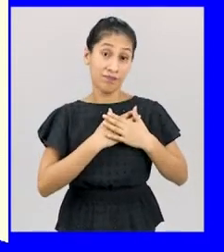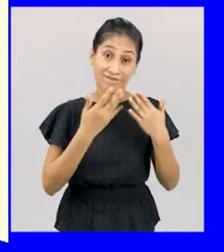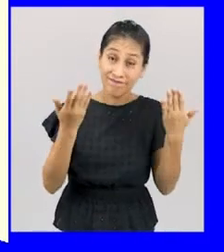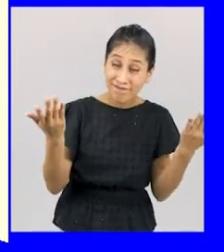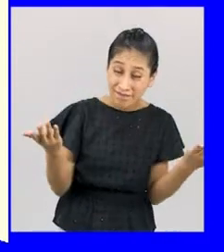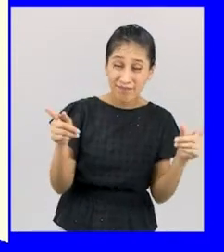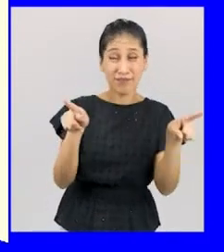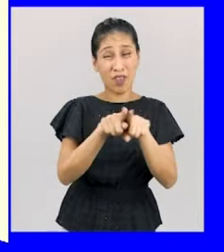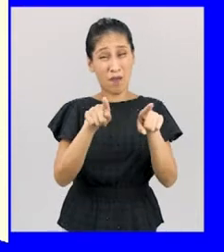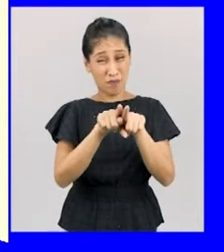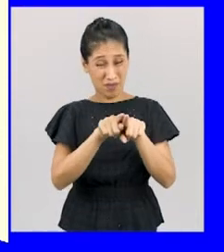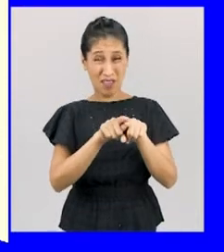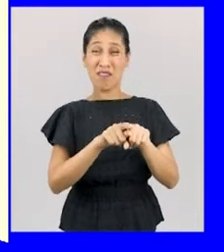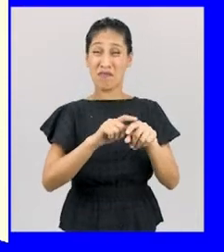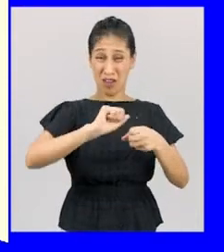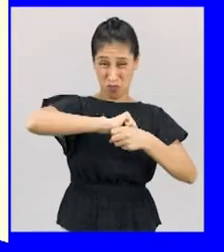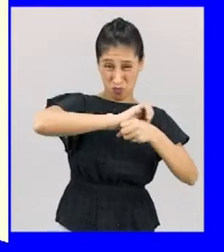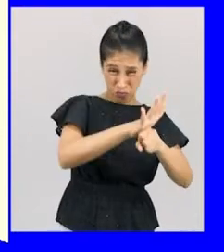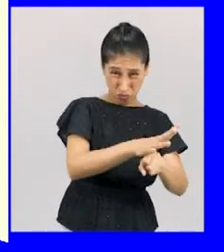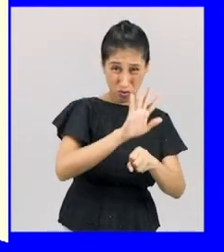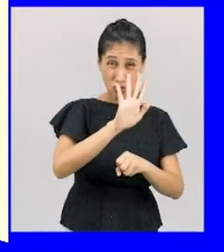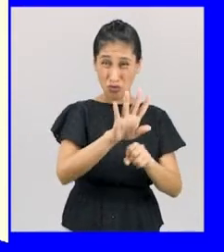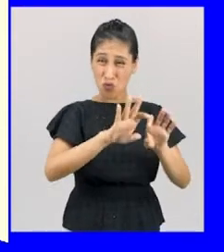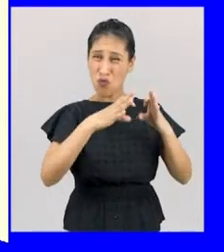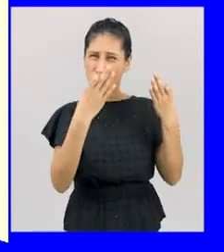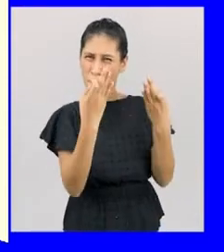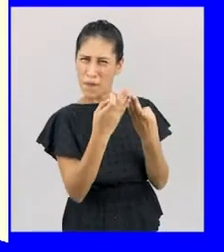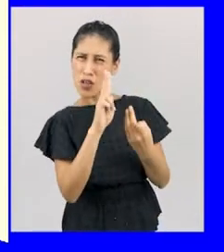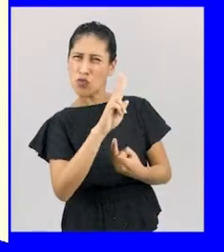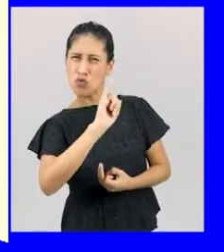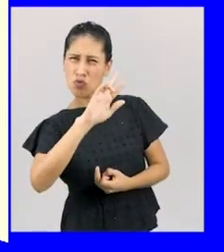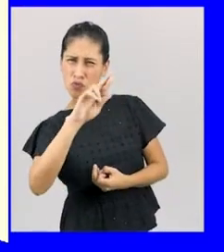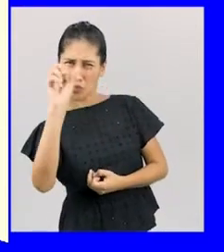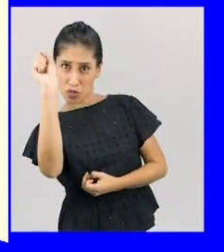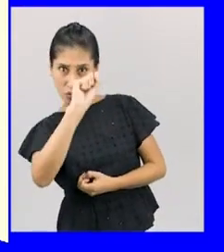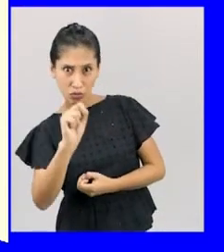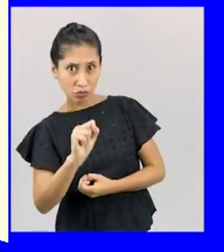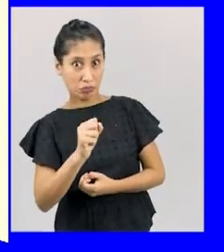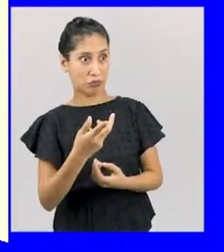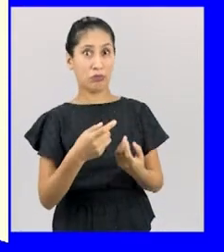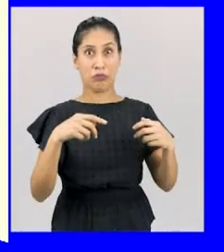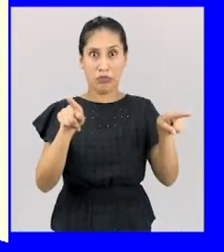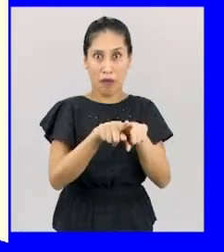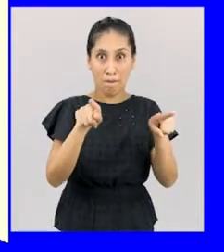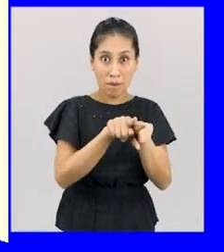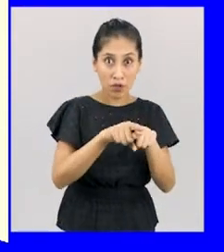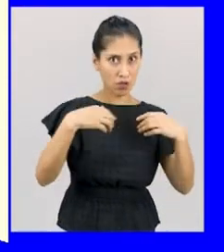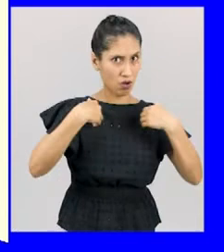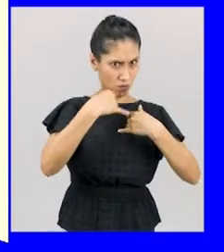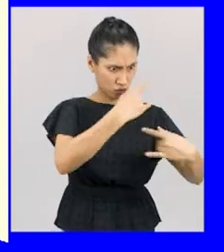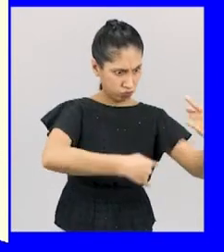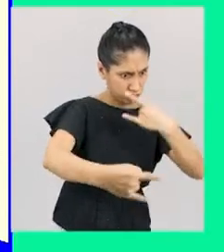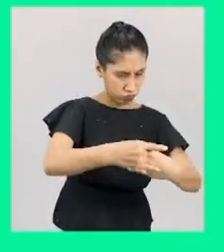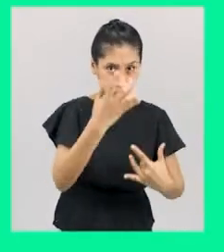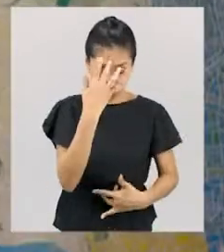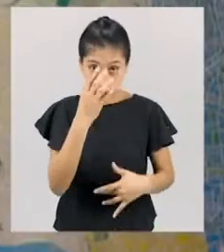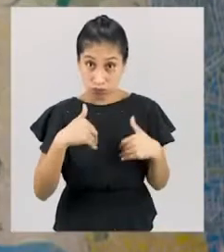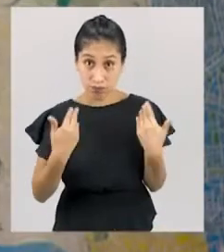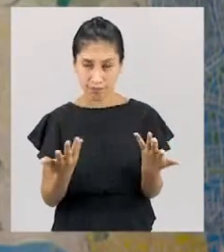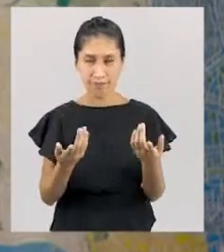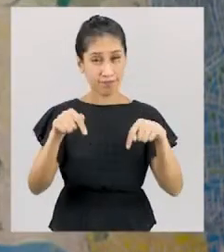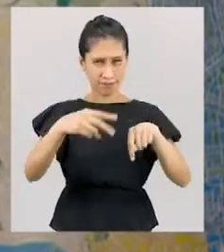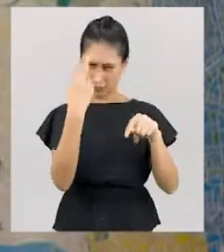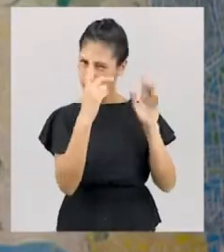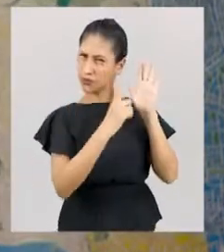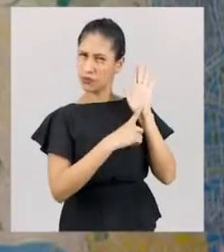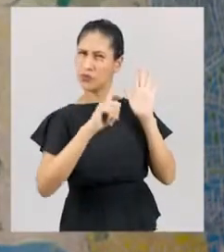severo. Los virus de esta familia también pueden causar varias enfermedades en los animales. Como vemos,